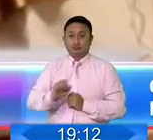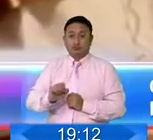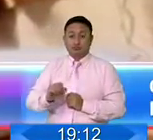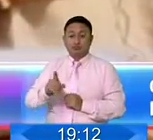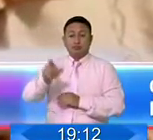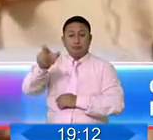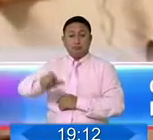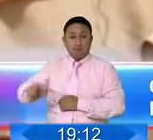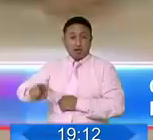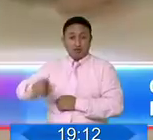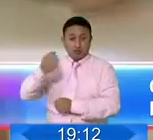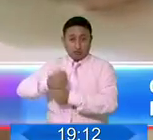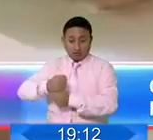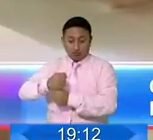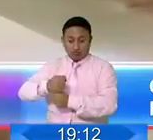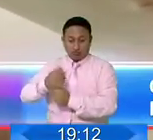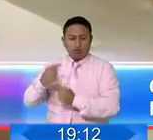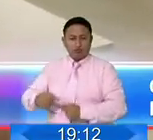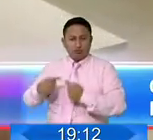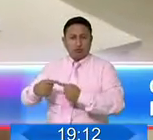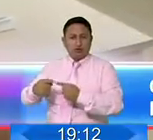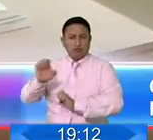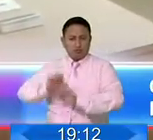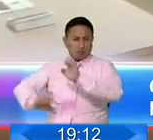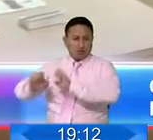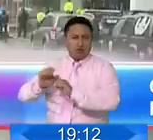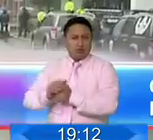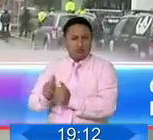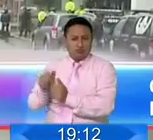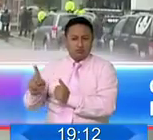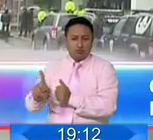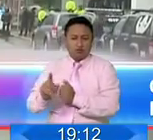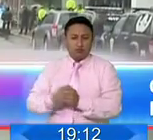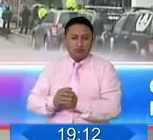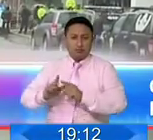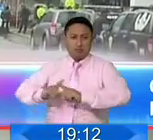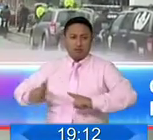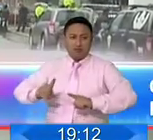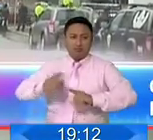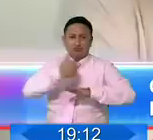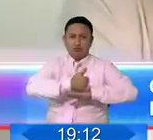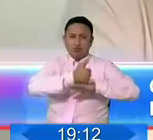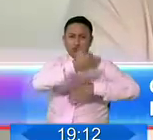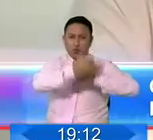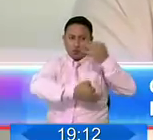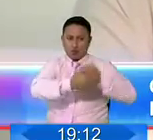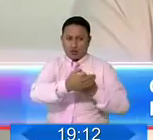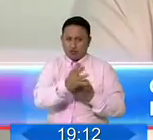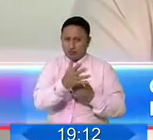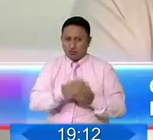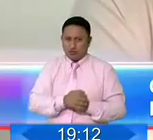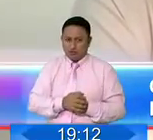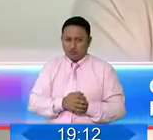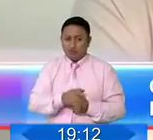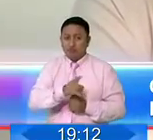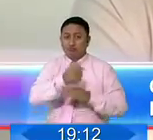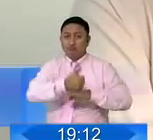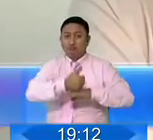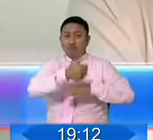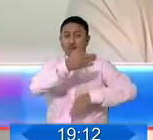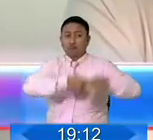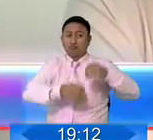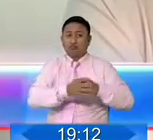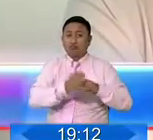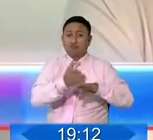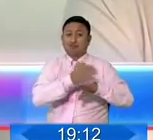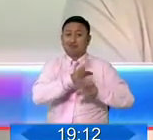los trabajadores judiciales y esto sí se ha venido dando, pero no a los jueces de la Corte Nacional. La Corte Nacional de Justicia solo ha sido evaluada